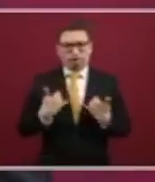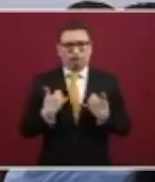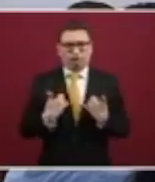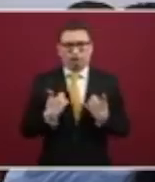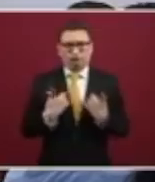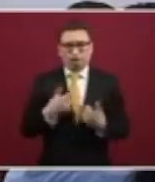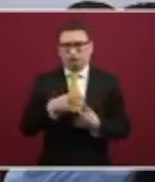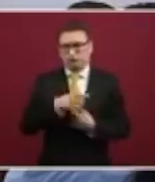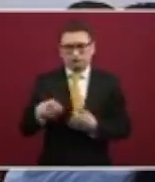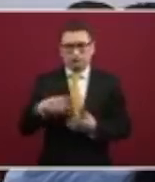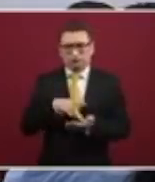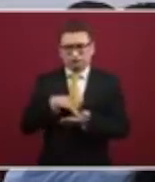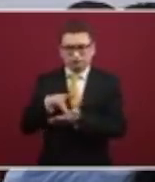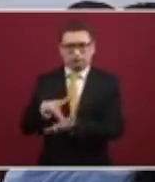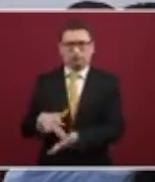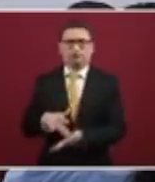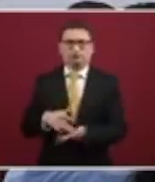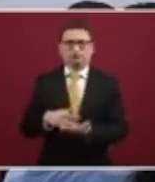están recibiendo